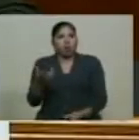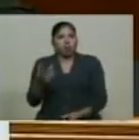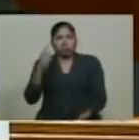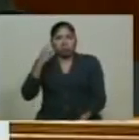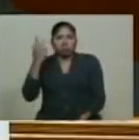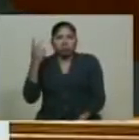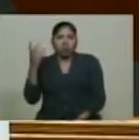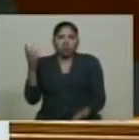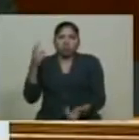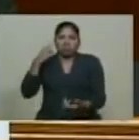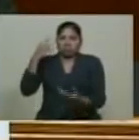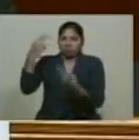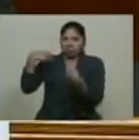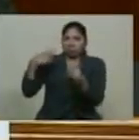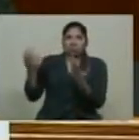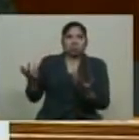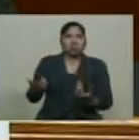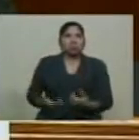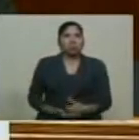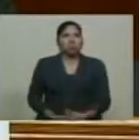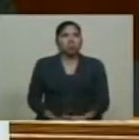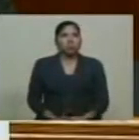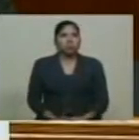No nos conoce.